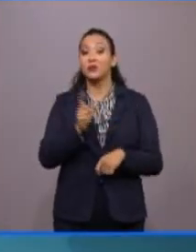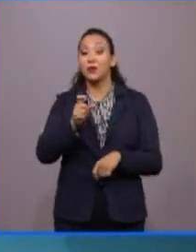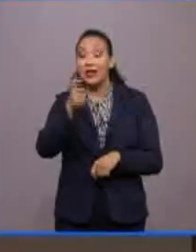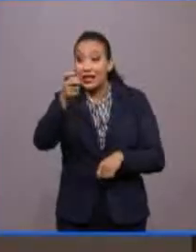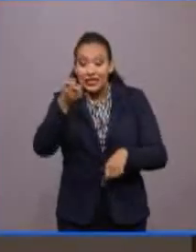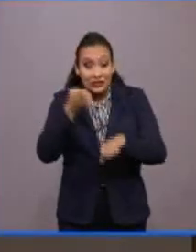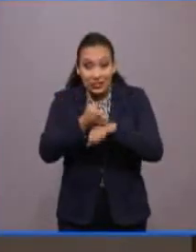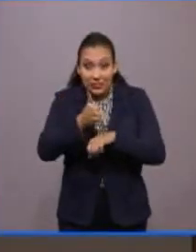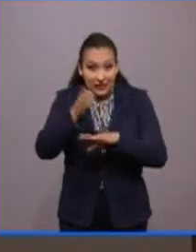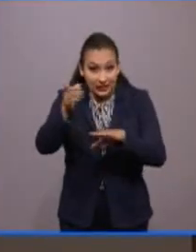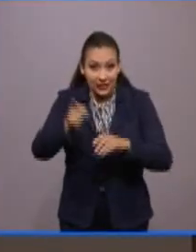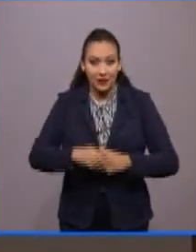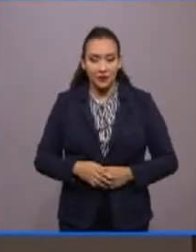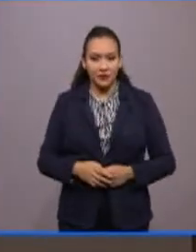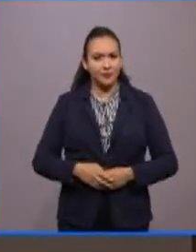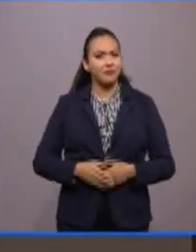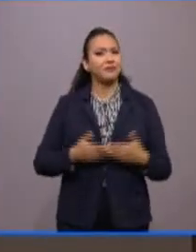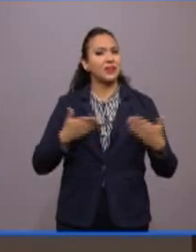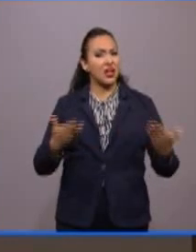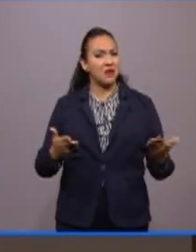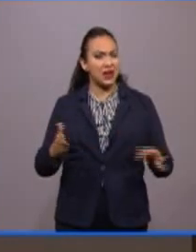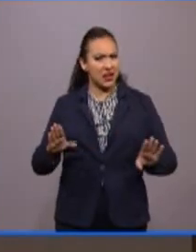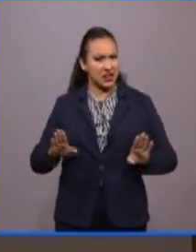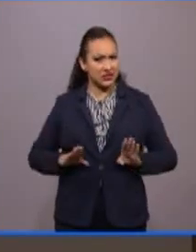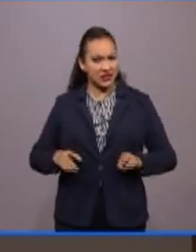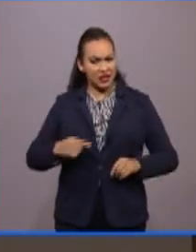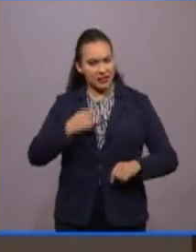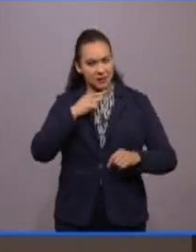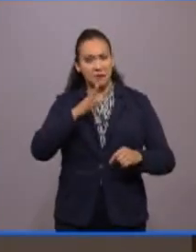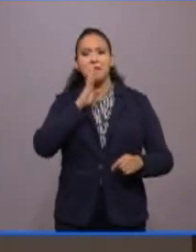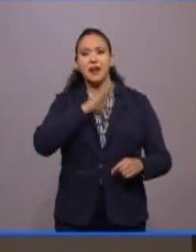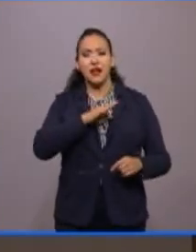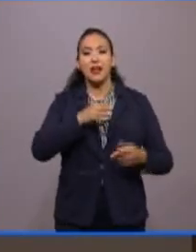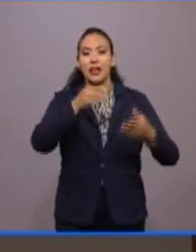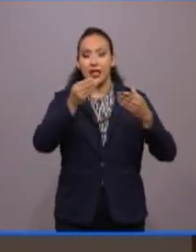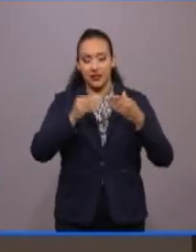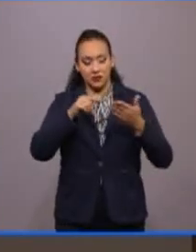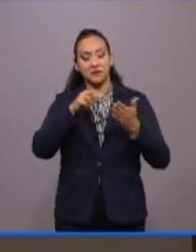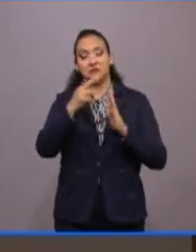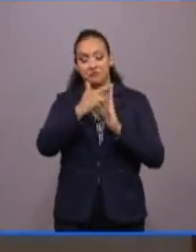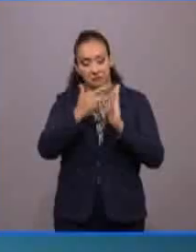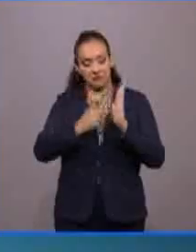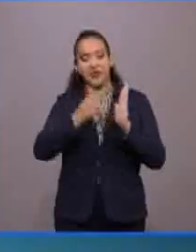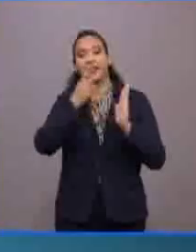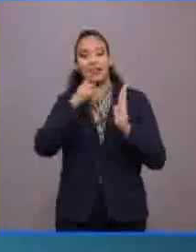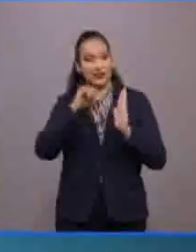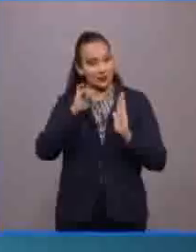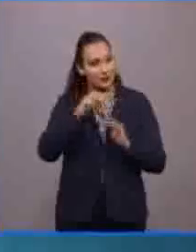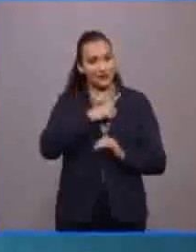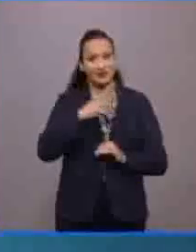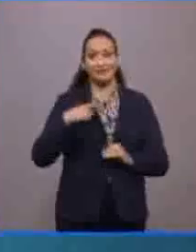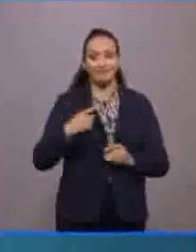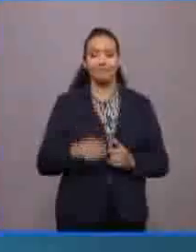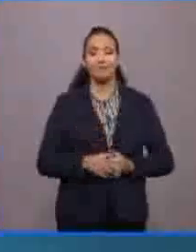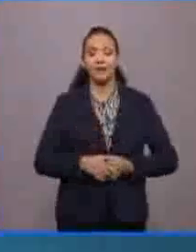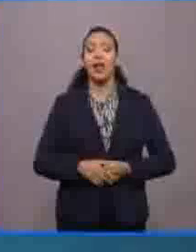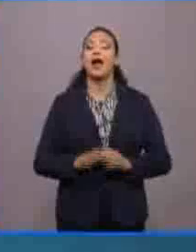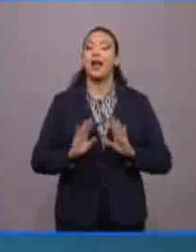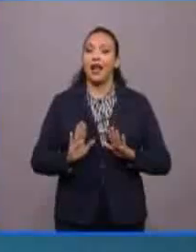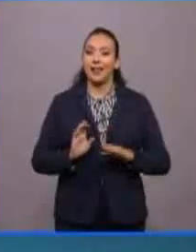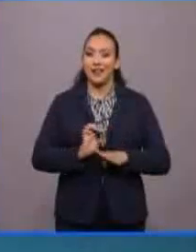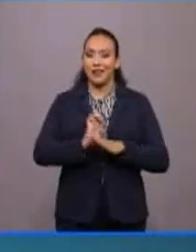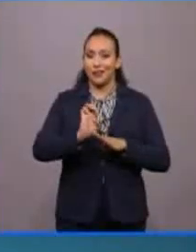esa entidad. Además, las conductas denunciadas están contempladas en el ordenamiento electoral local. Asimismo,